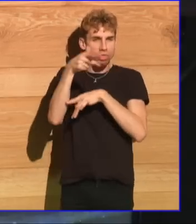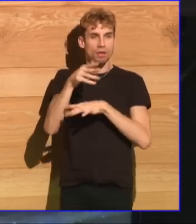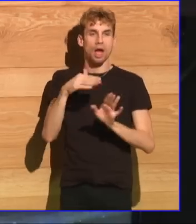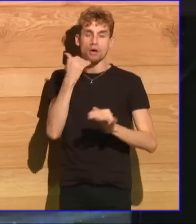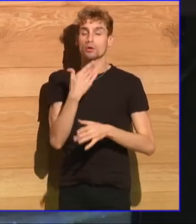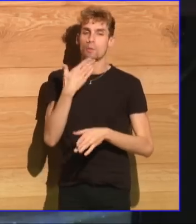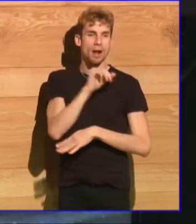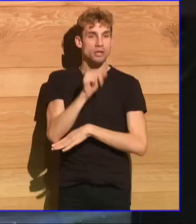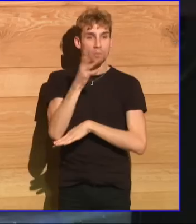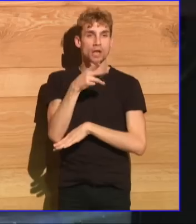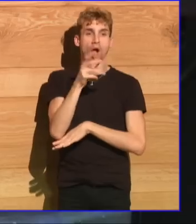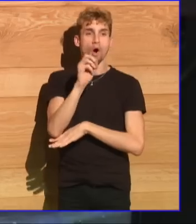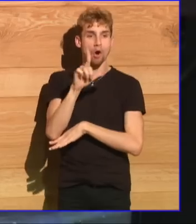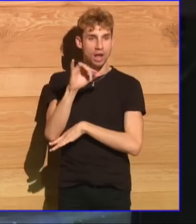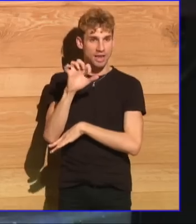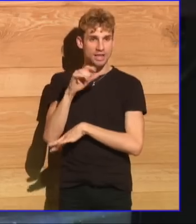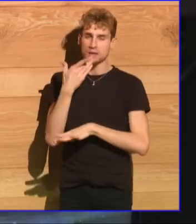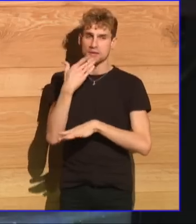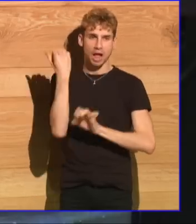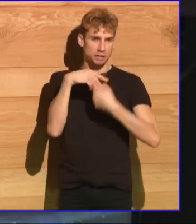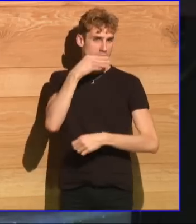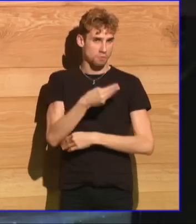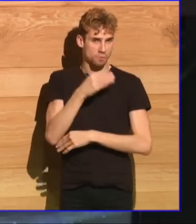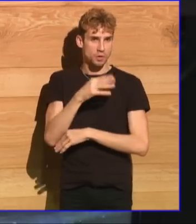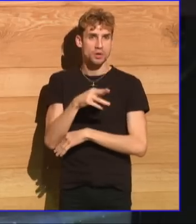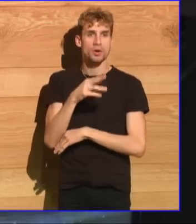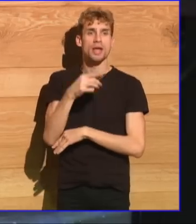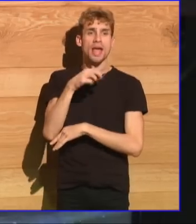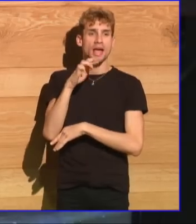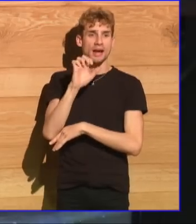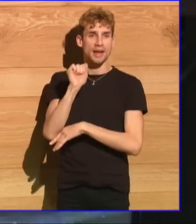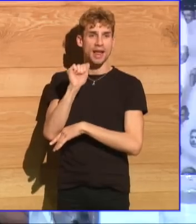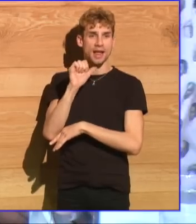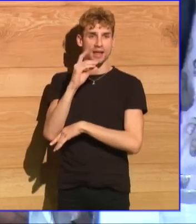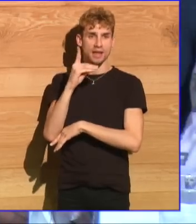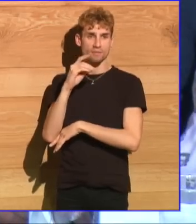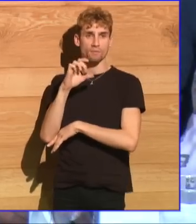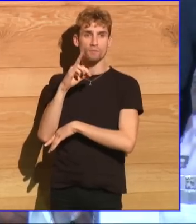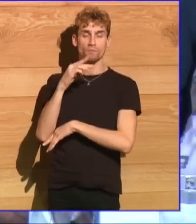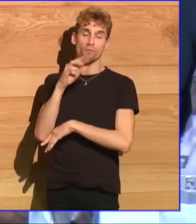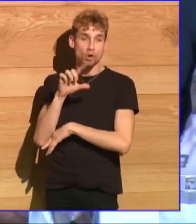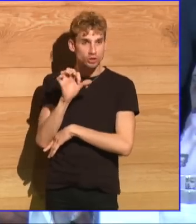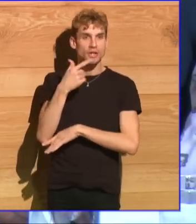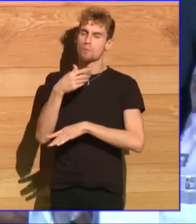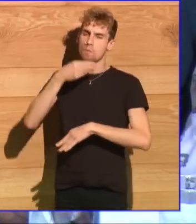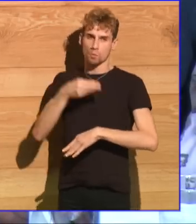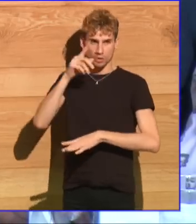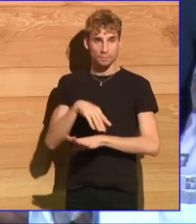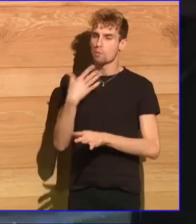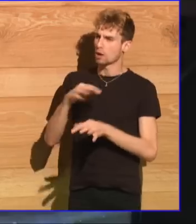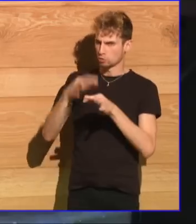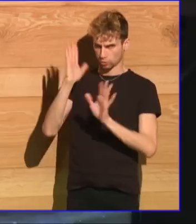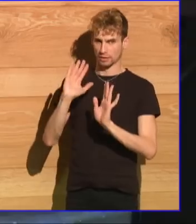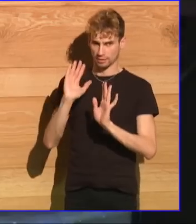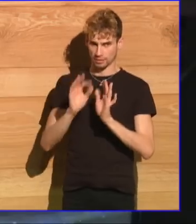Holly Hunter es una gran actriz y porque Richard Dreyfuss es un grandísimo actor. Qué suerte tiene Richard Dreyfuss, perdona, en ser tan buen actor, ¿eh? Qué suerte tiene.